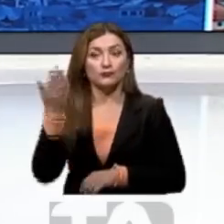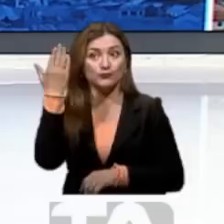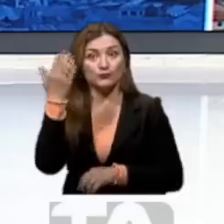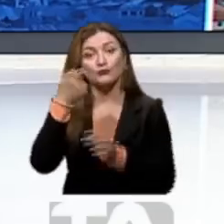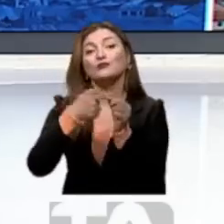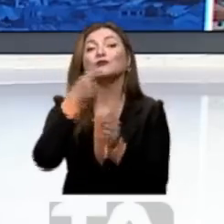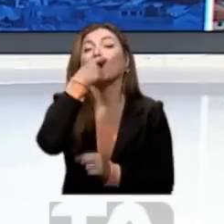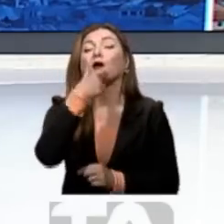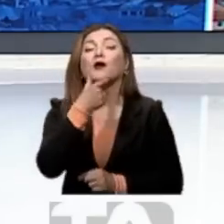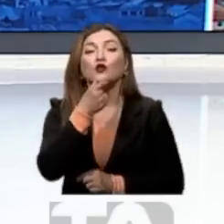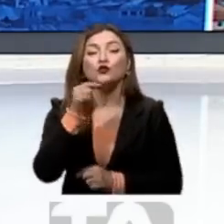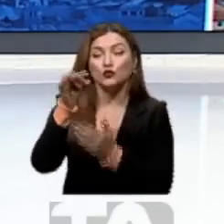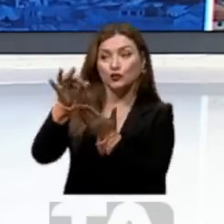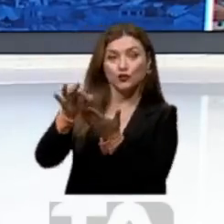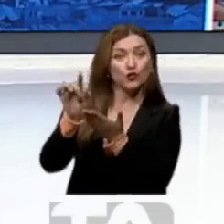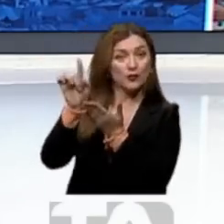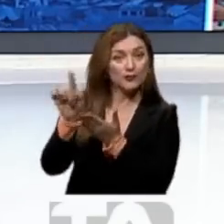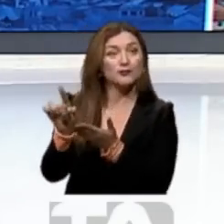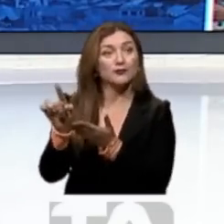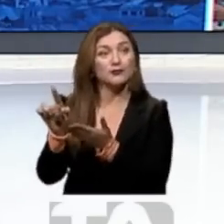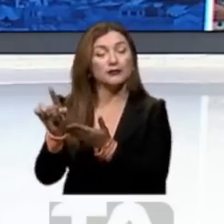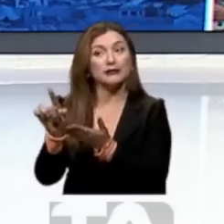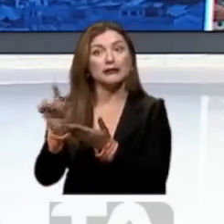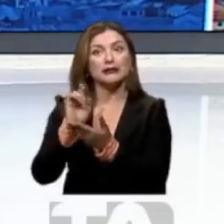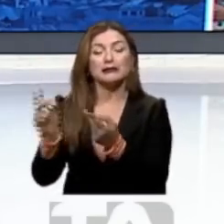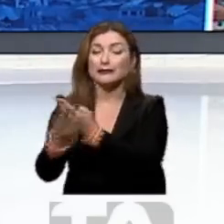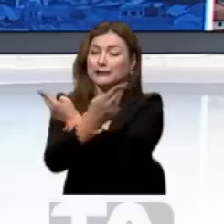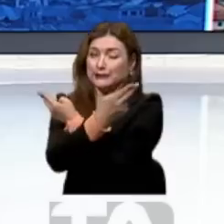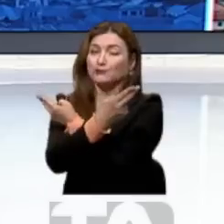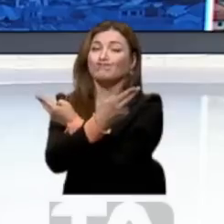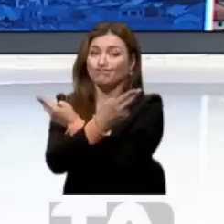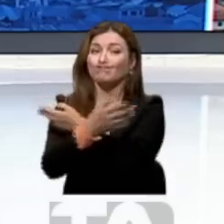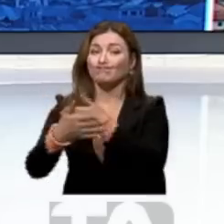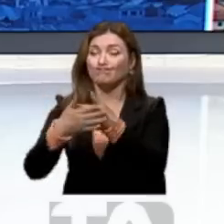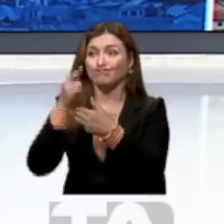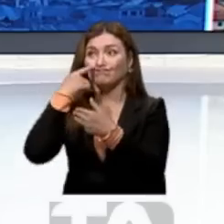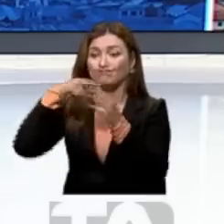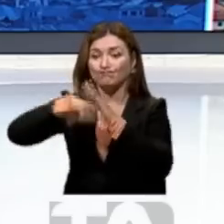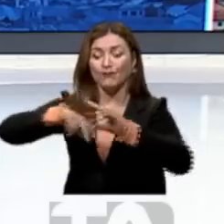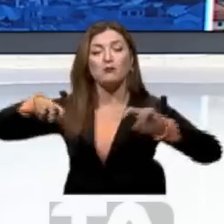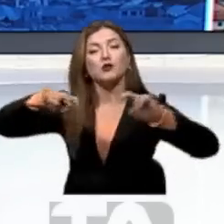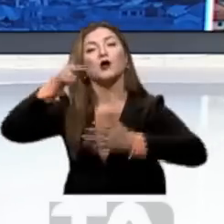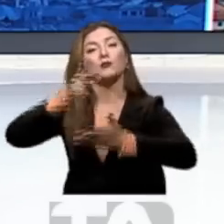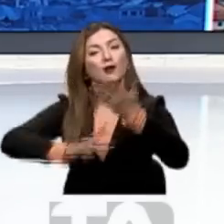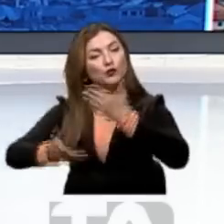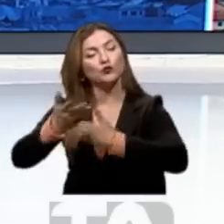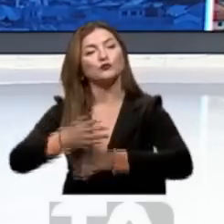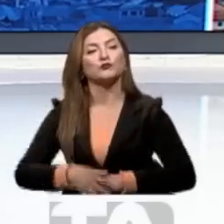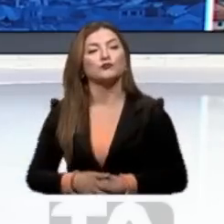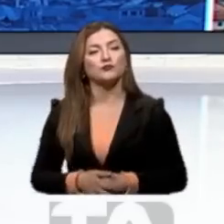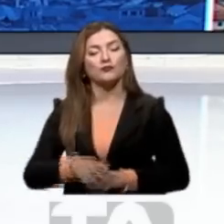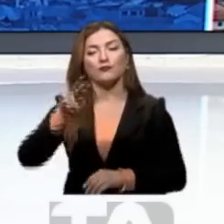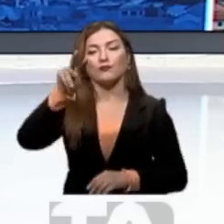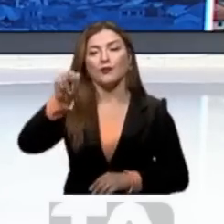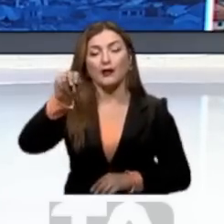capital precisó que la zona no estará o estará, perdón, clausurada hasta que se realicen las investigaciones de este hecho.